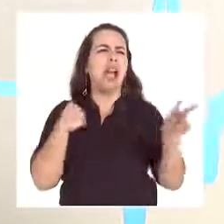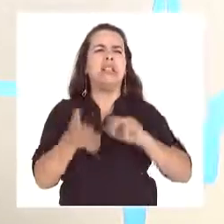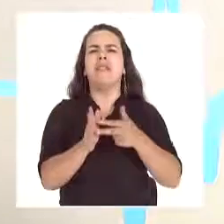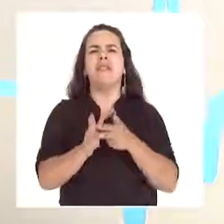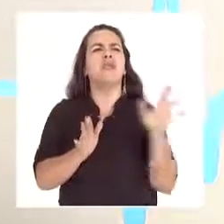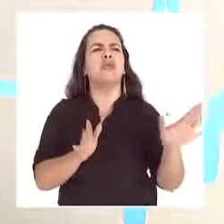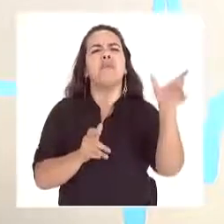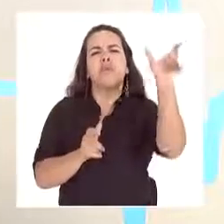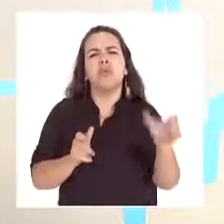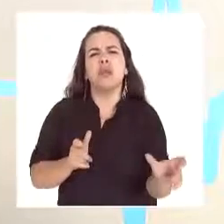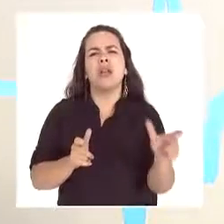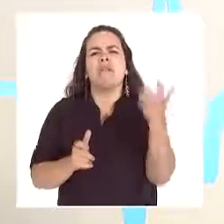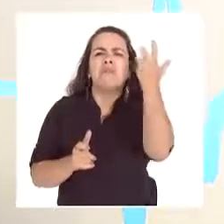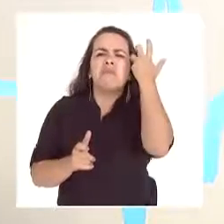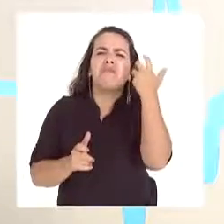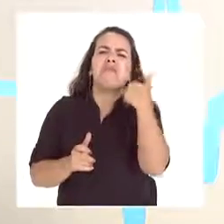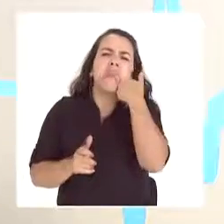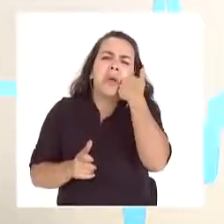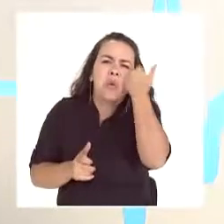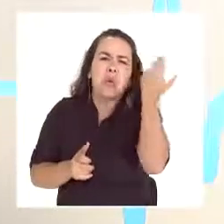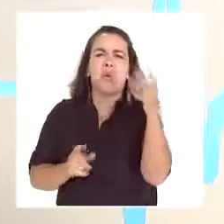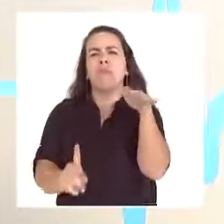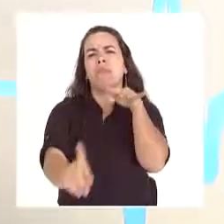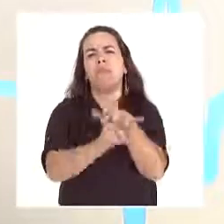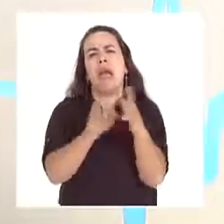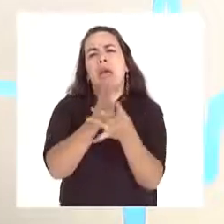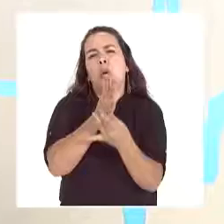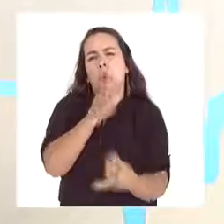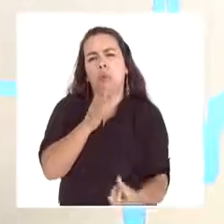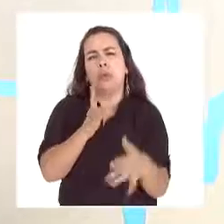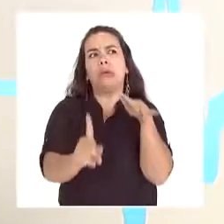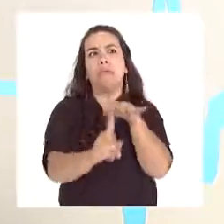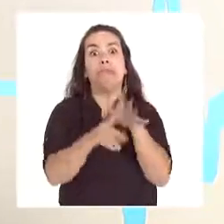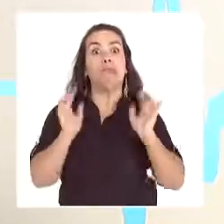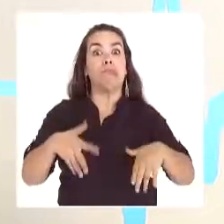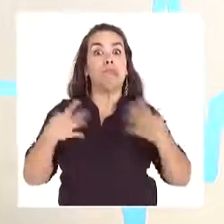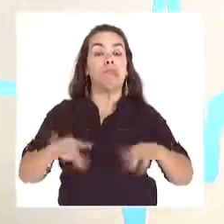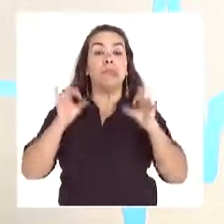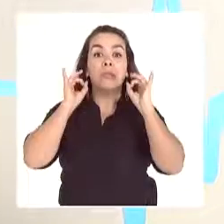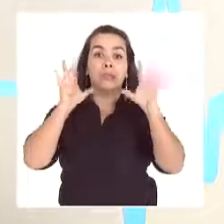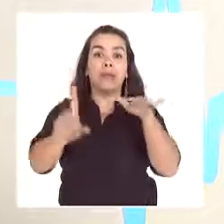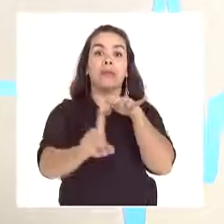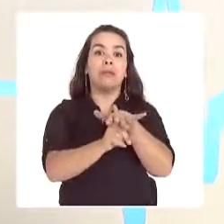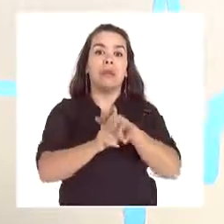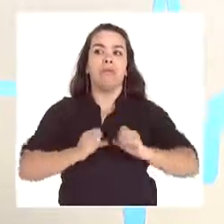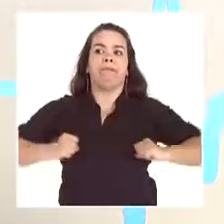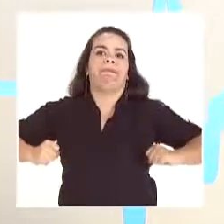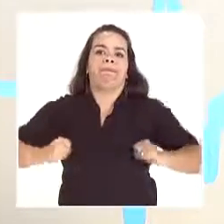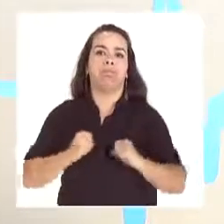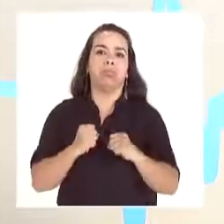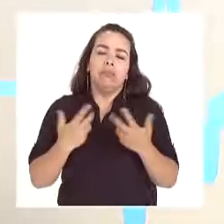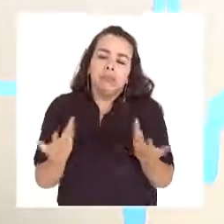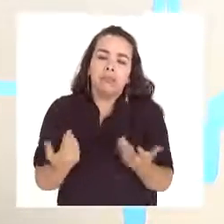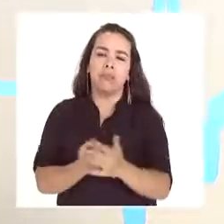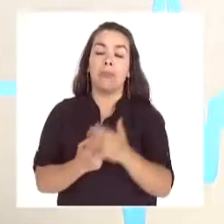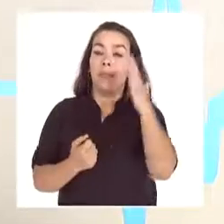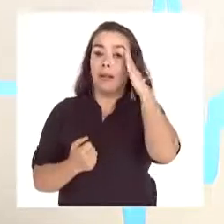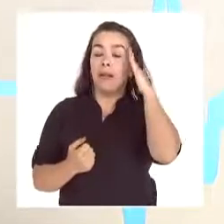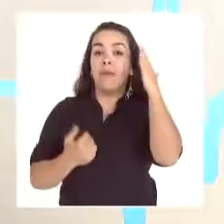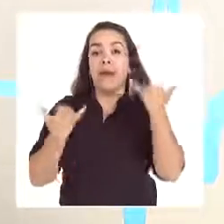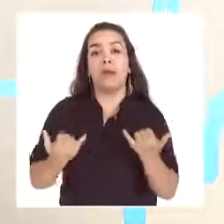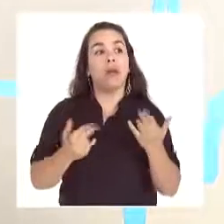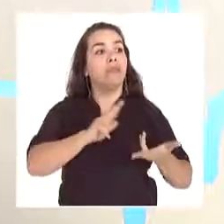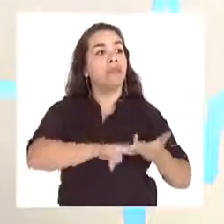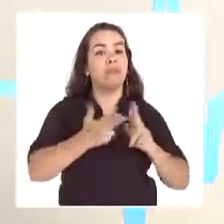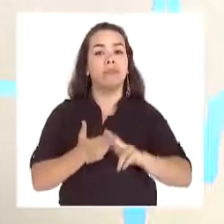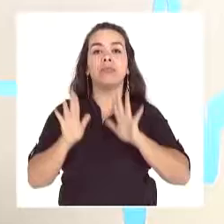como usted está hablando que eso es grasa, que colesterol y demás, y la gente lo relaciona con la obesidad. Entonces la pregunta es, si está relacionado